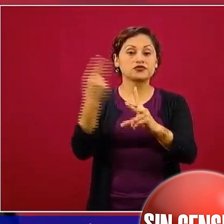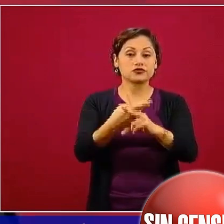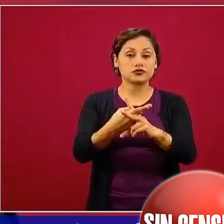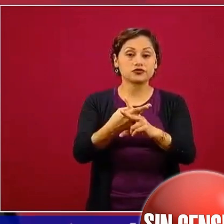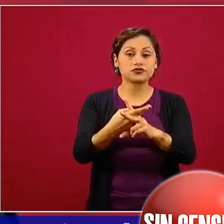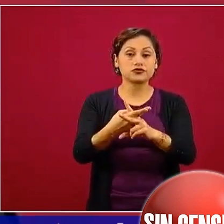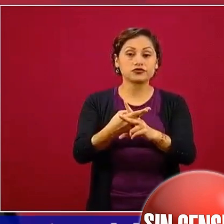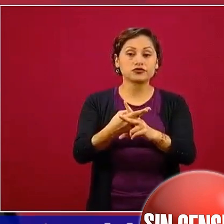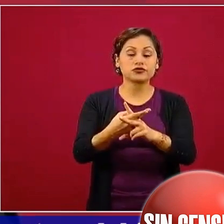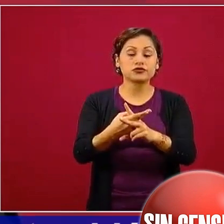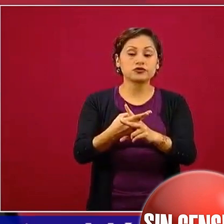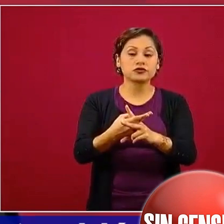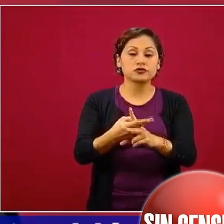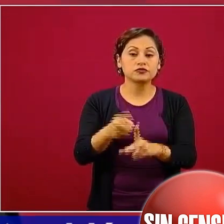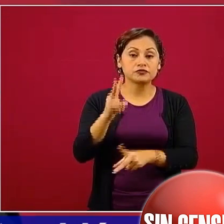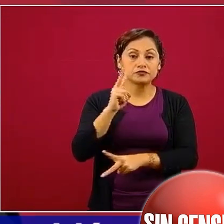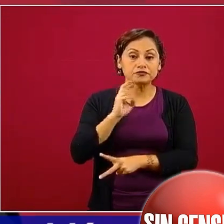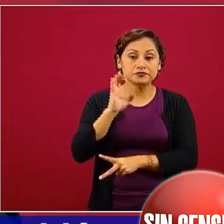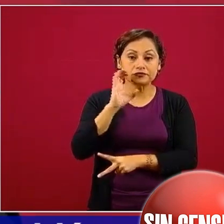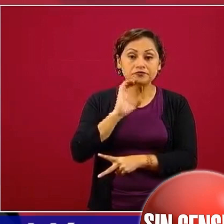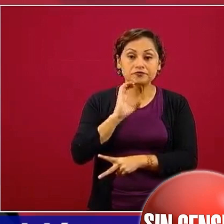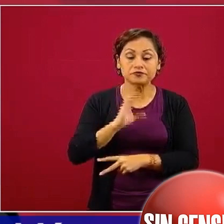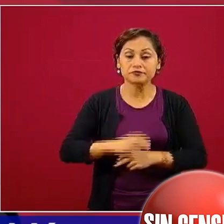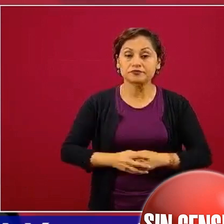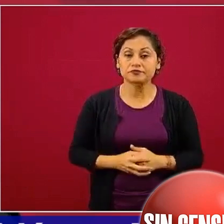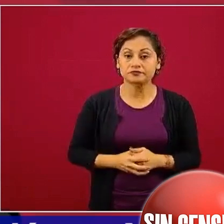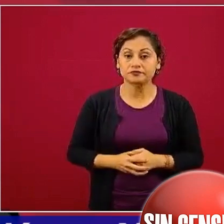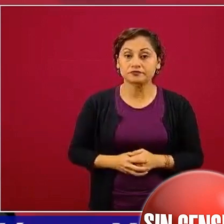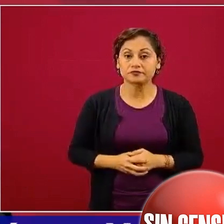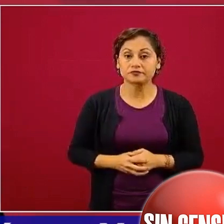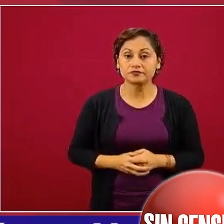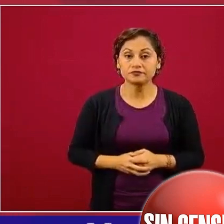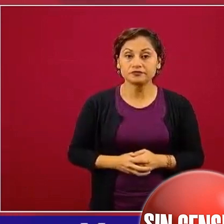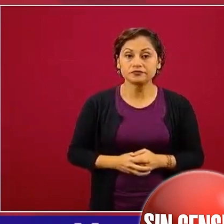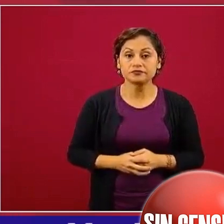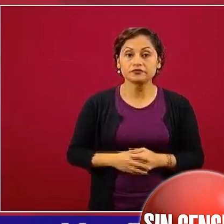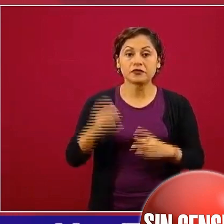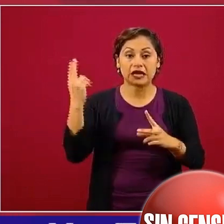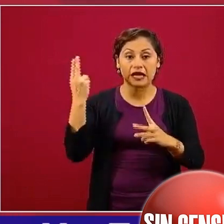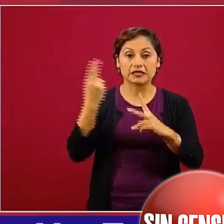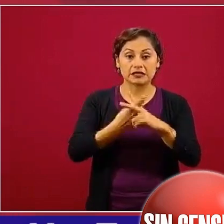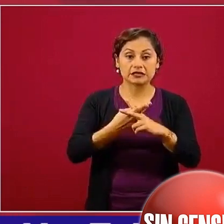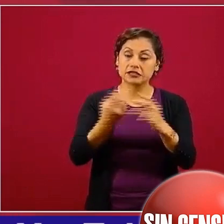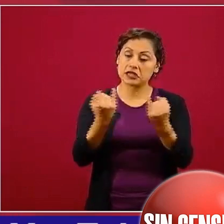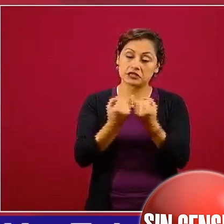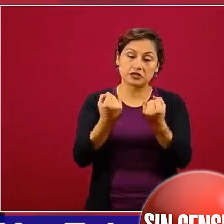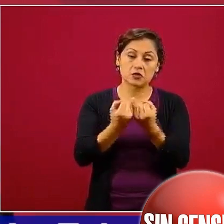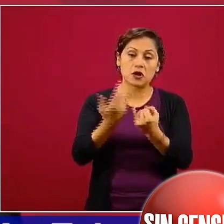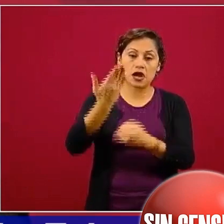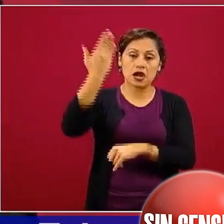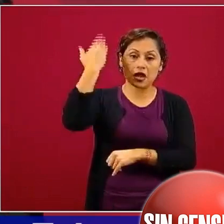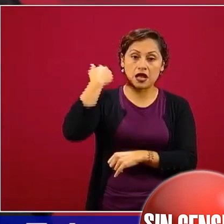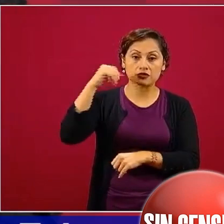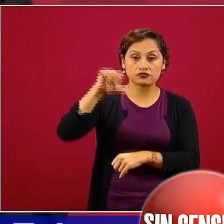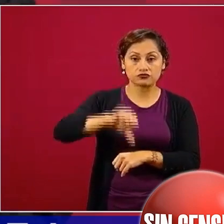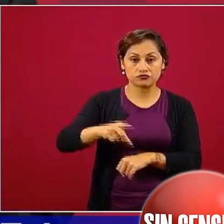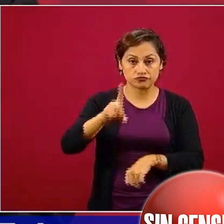de Venustiano Carranza. Lo asesinan un día como hoy en